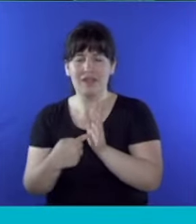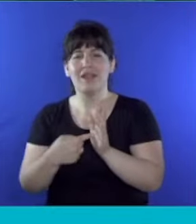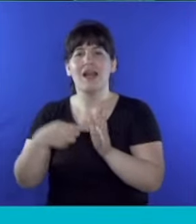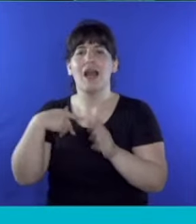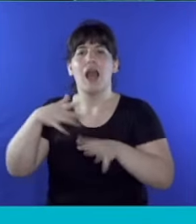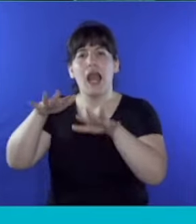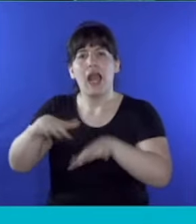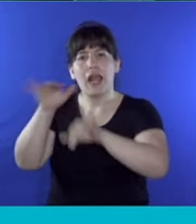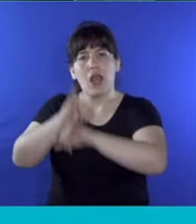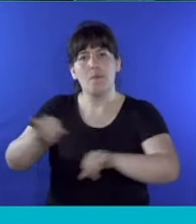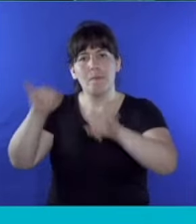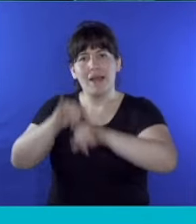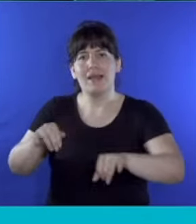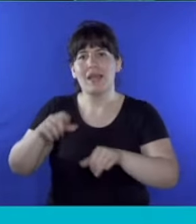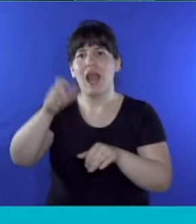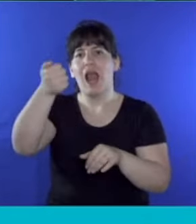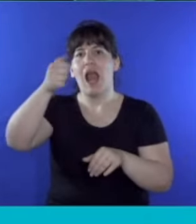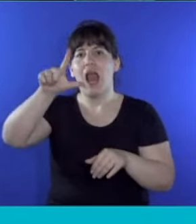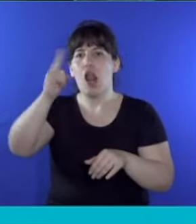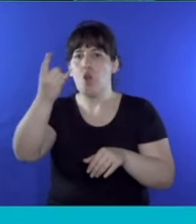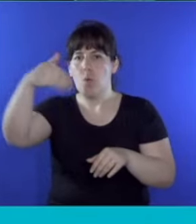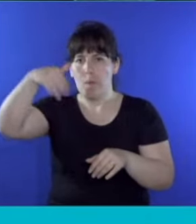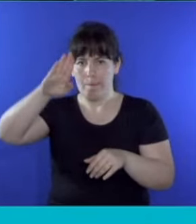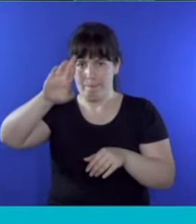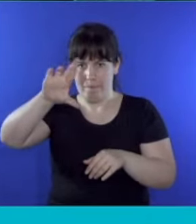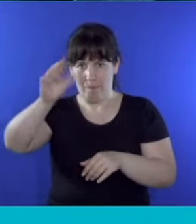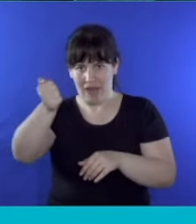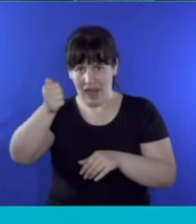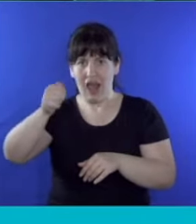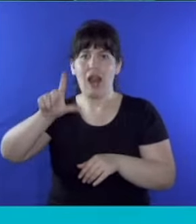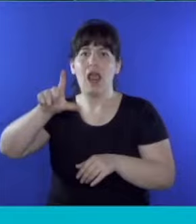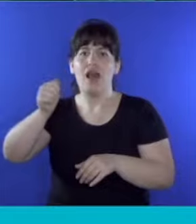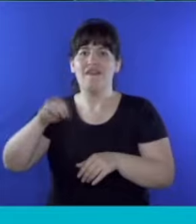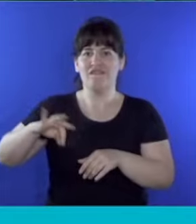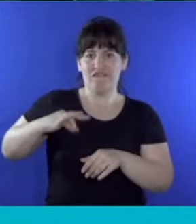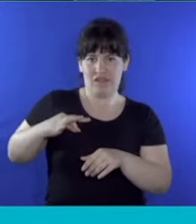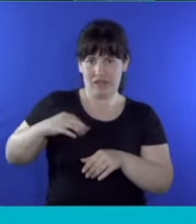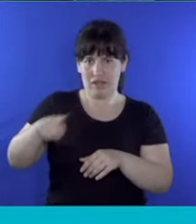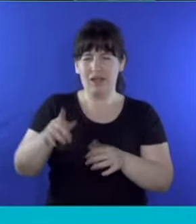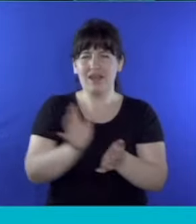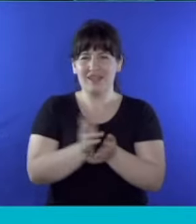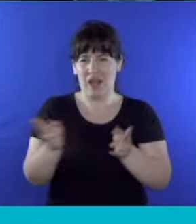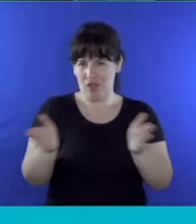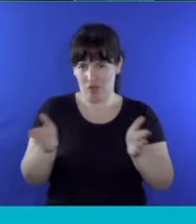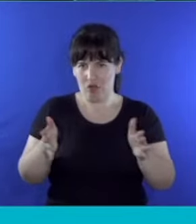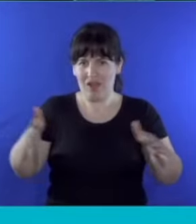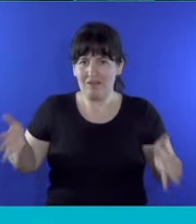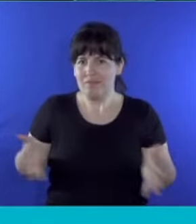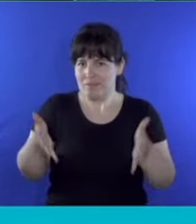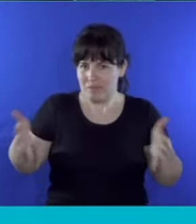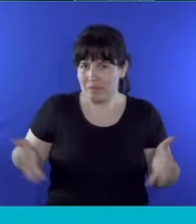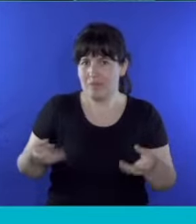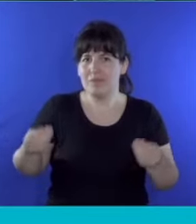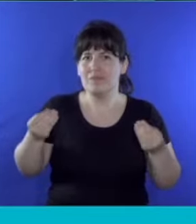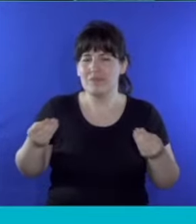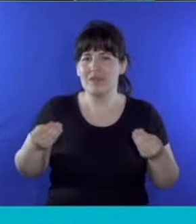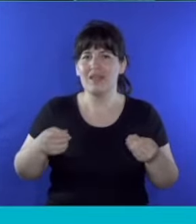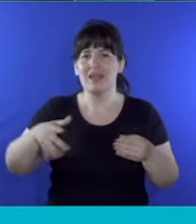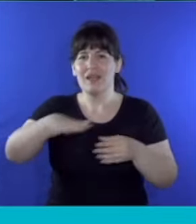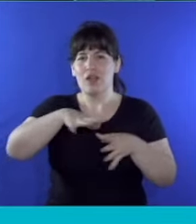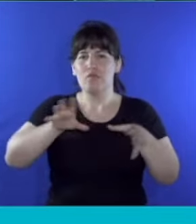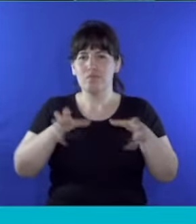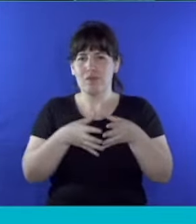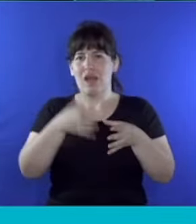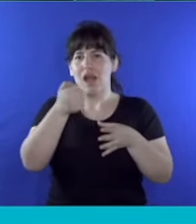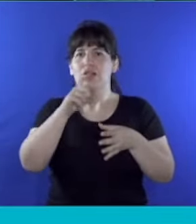Vida, justamente también en consonancia con estas actividades que impulsa Actúa Familia y que buscan